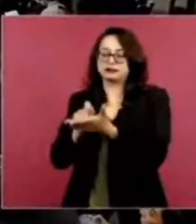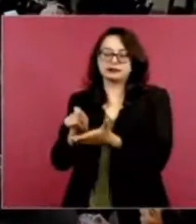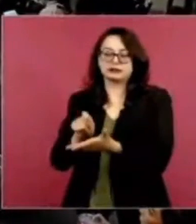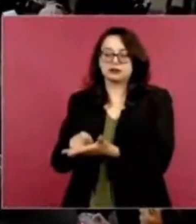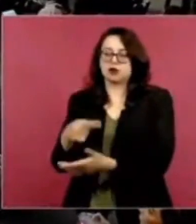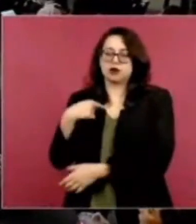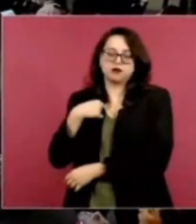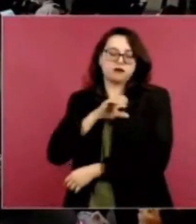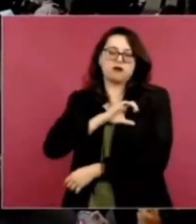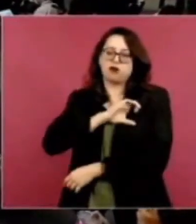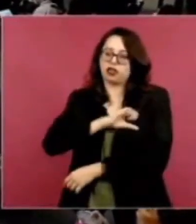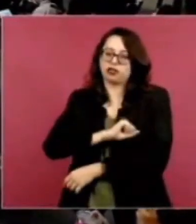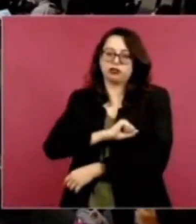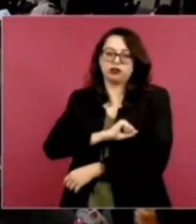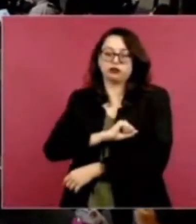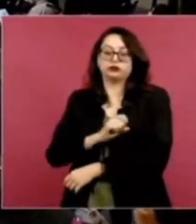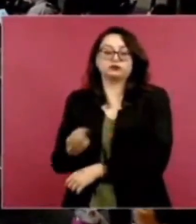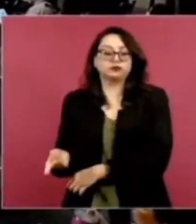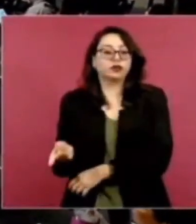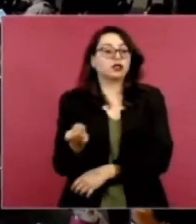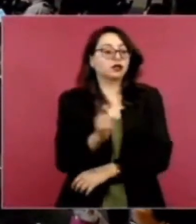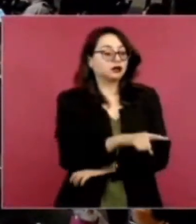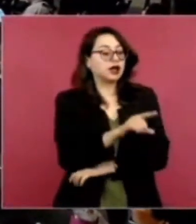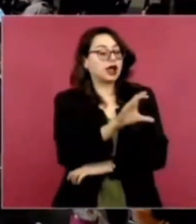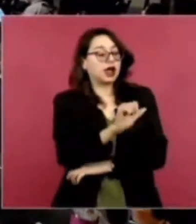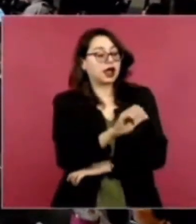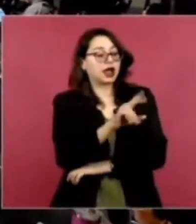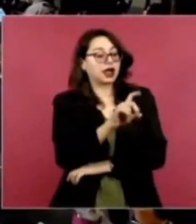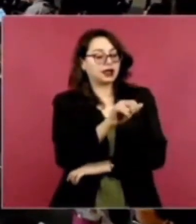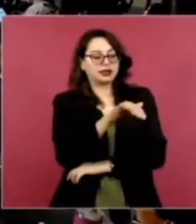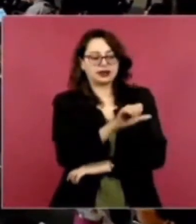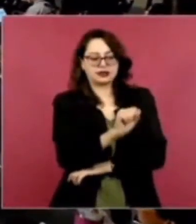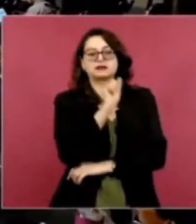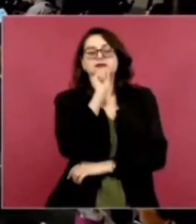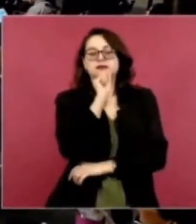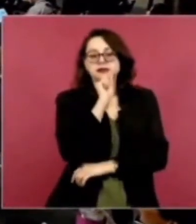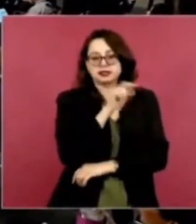Y así, ¿qué me gusta más